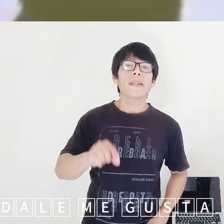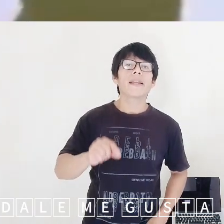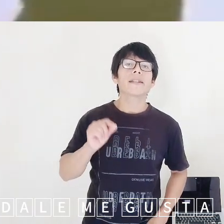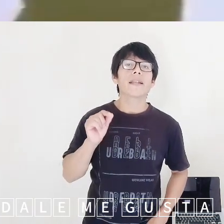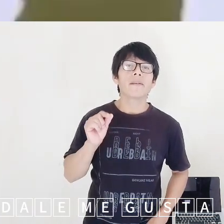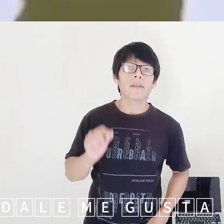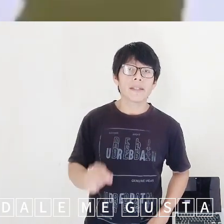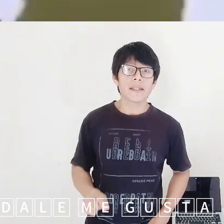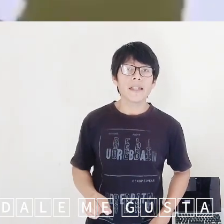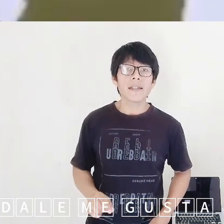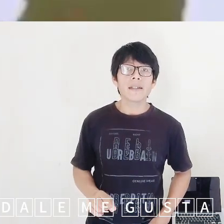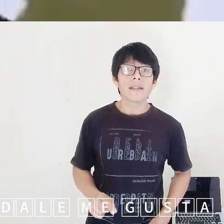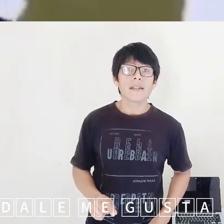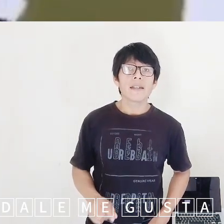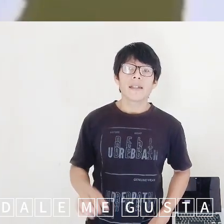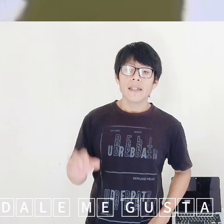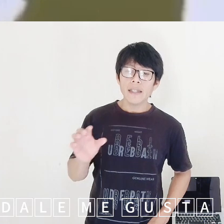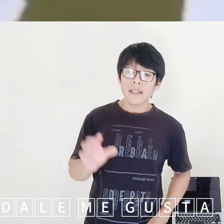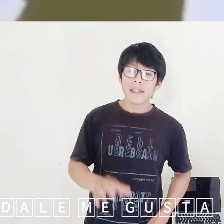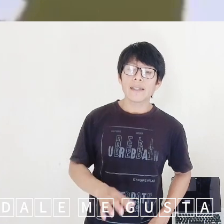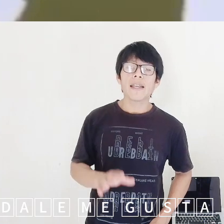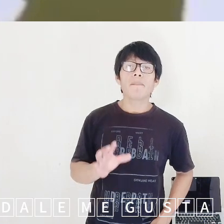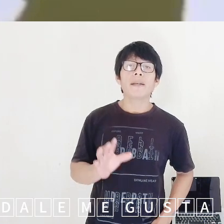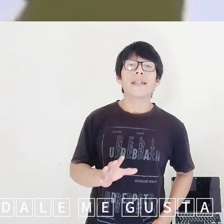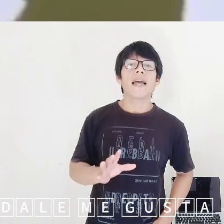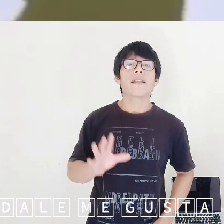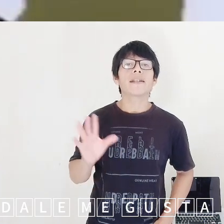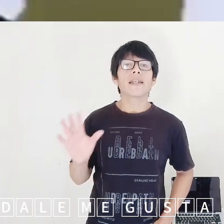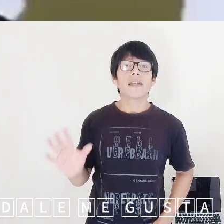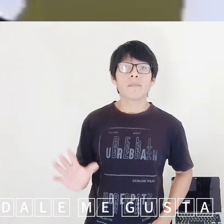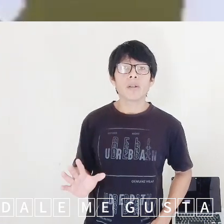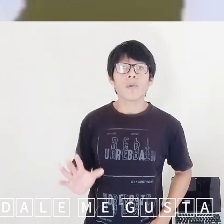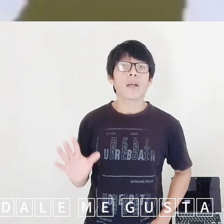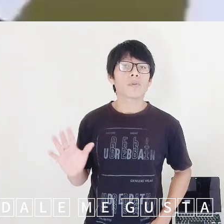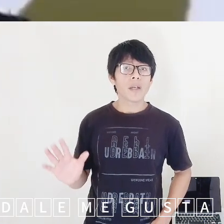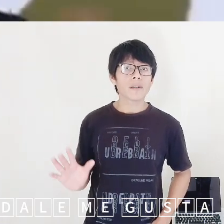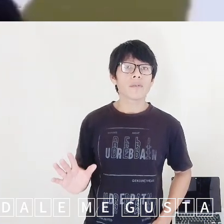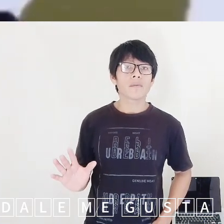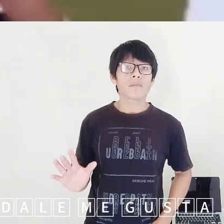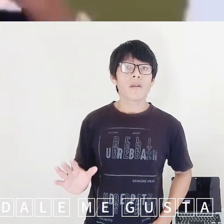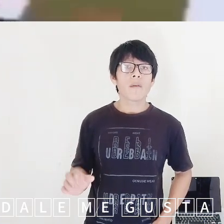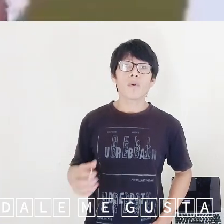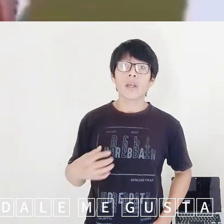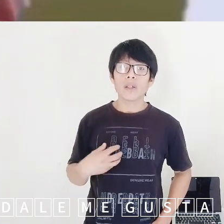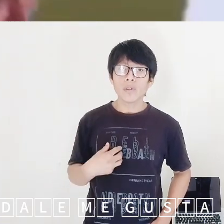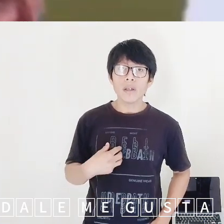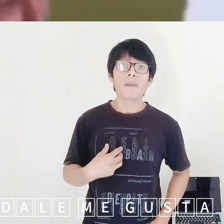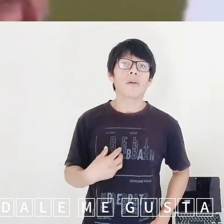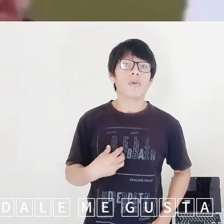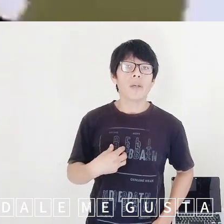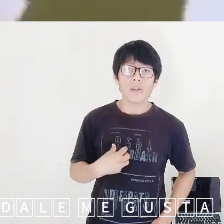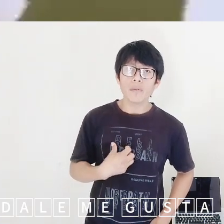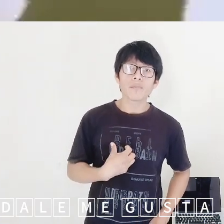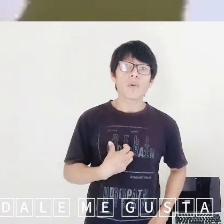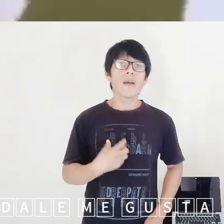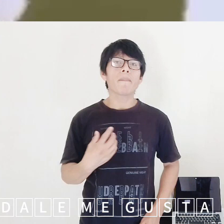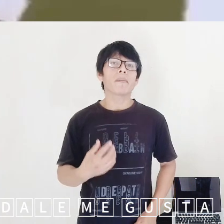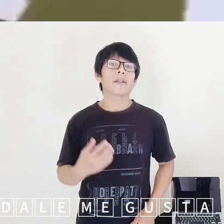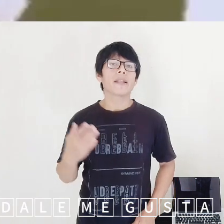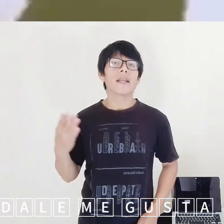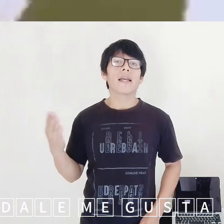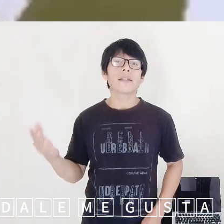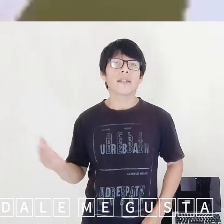voy a pedir que se le investigue y que se le empiece a dar seguimiento a su caso. Porque yo, en mi gobierno, no